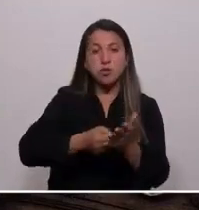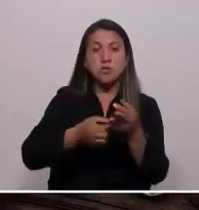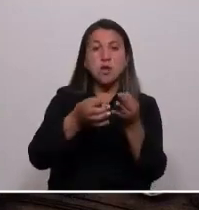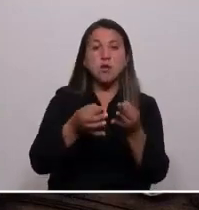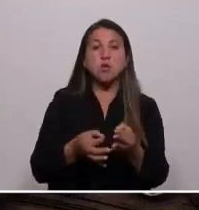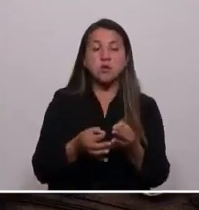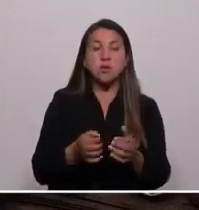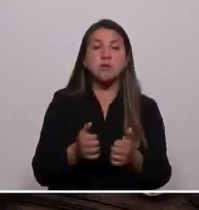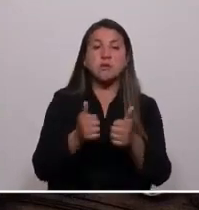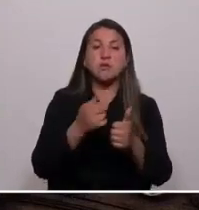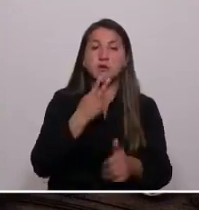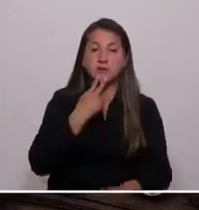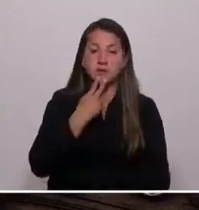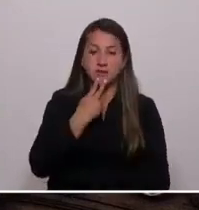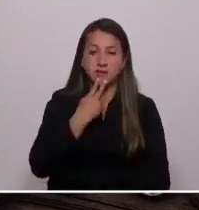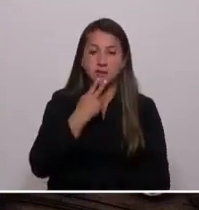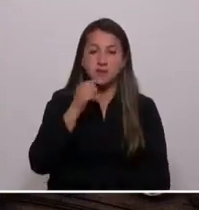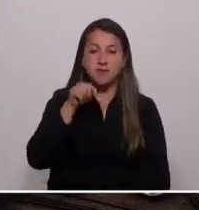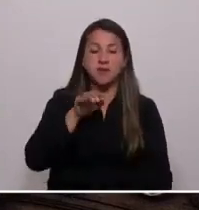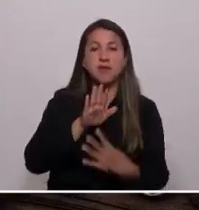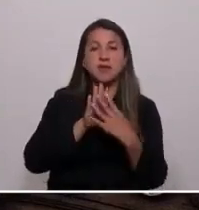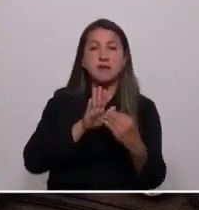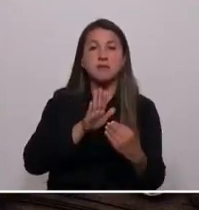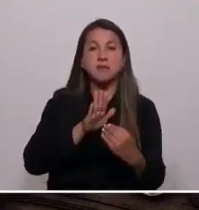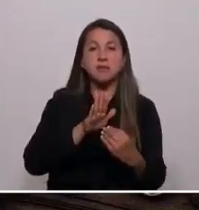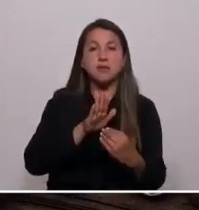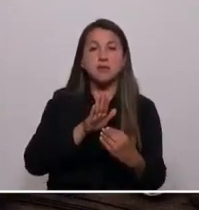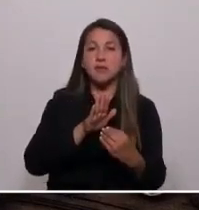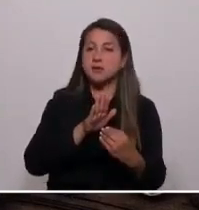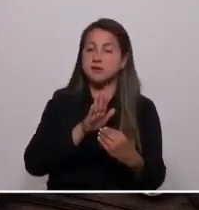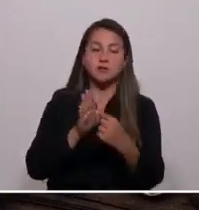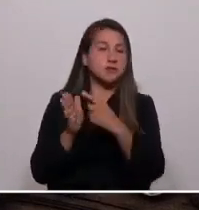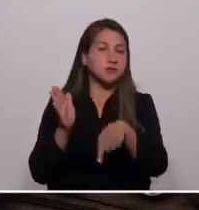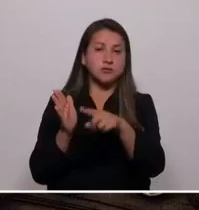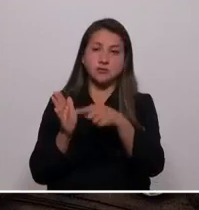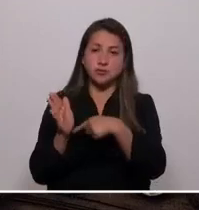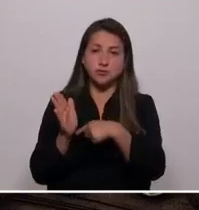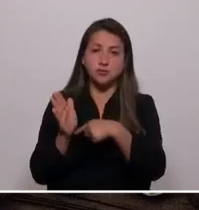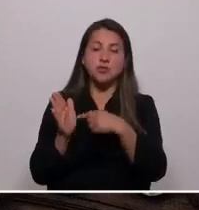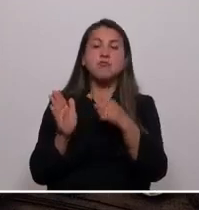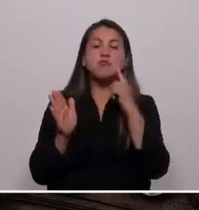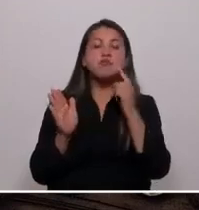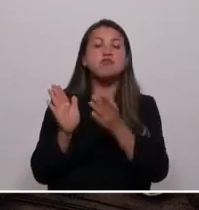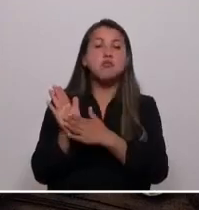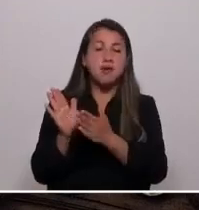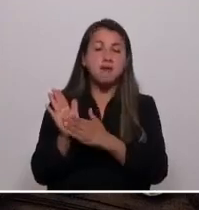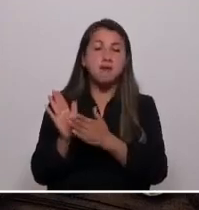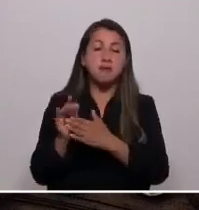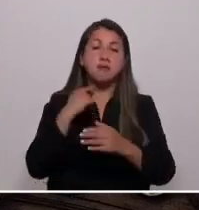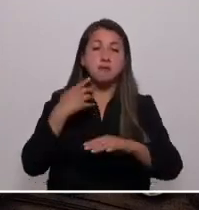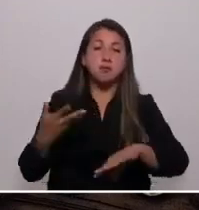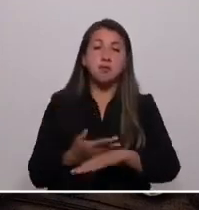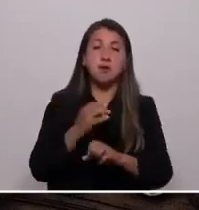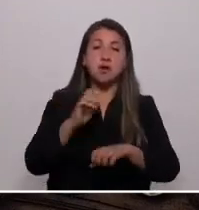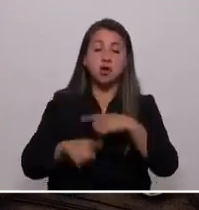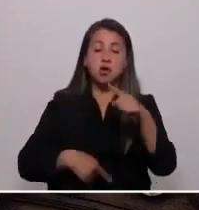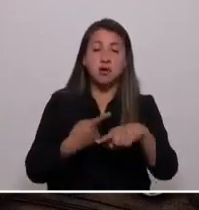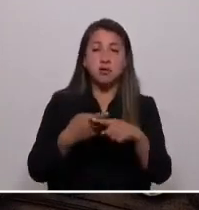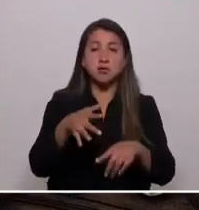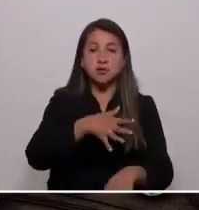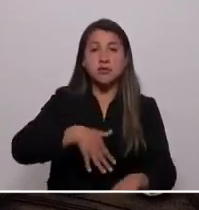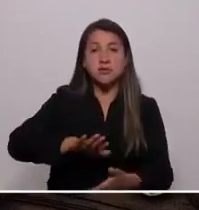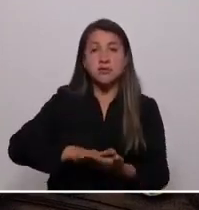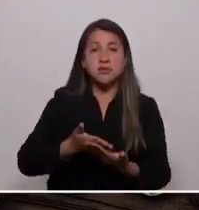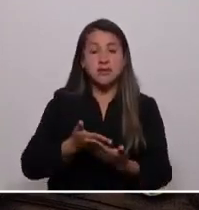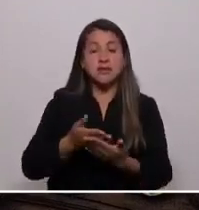buen vivir este modelo no es viable prueba de ello es la catástrofe ecológica social sanitaria